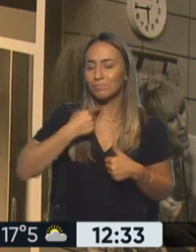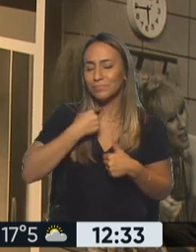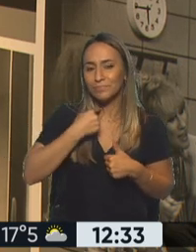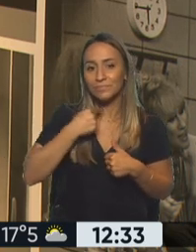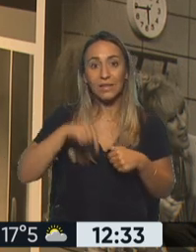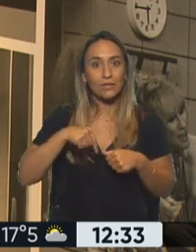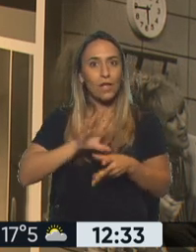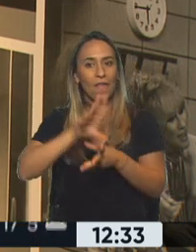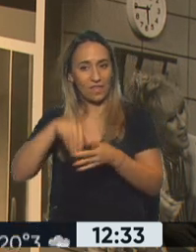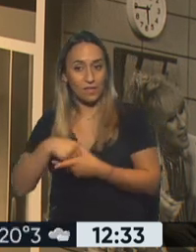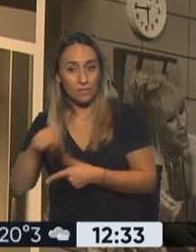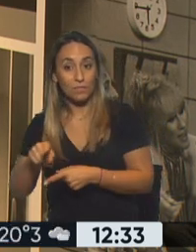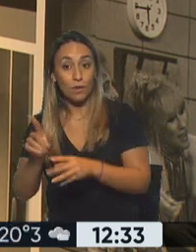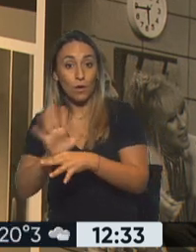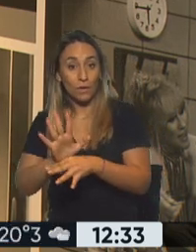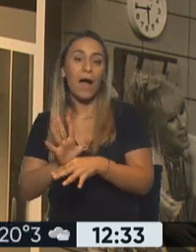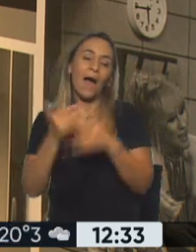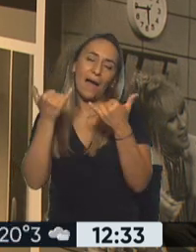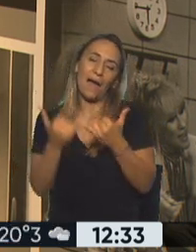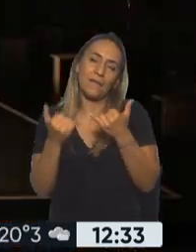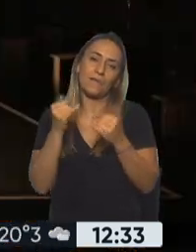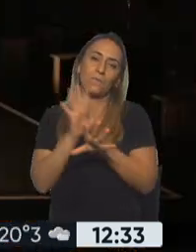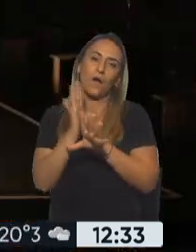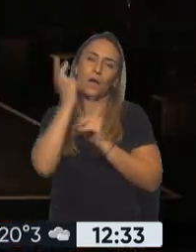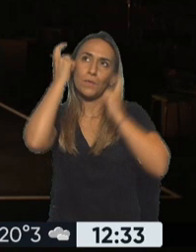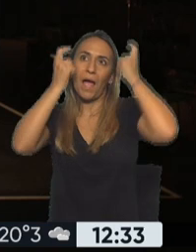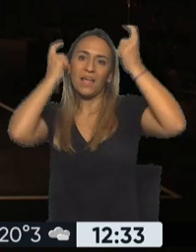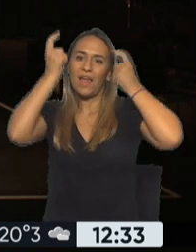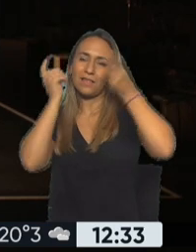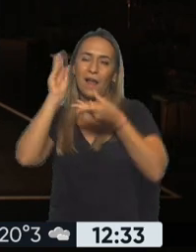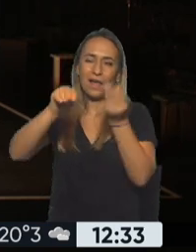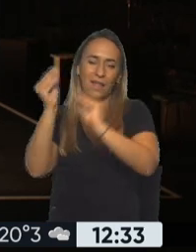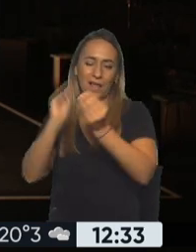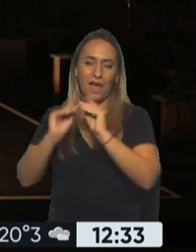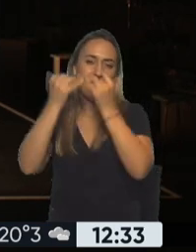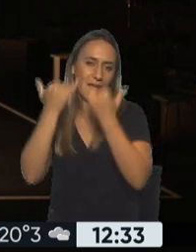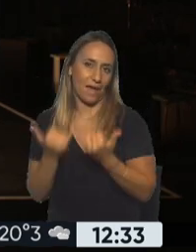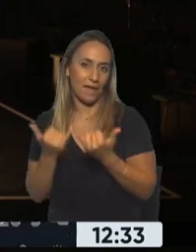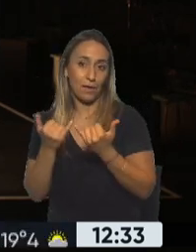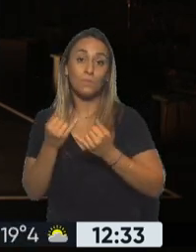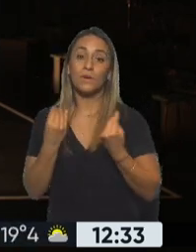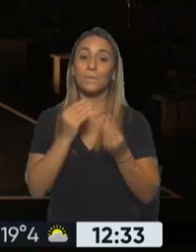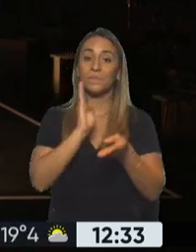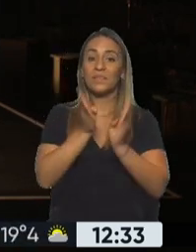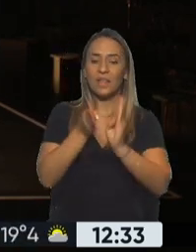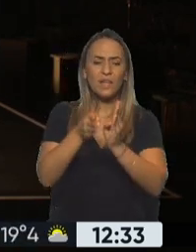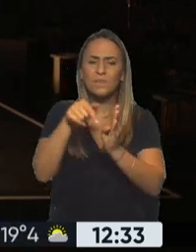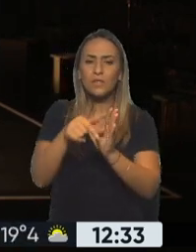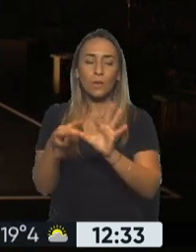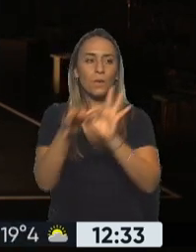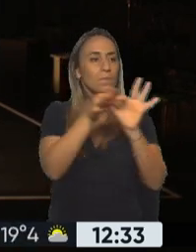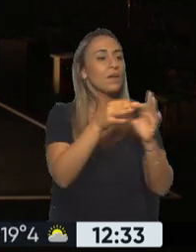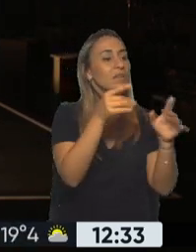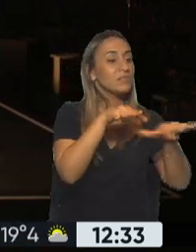trabaja en la obra. Eso no quiere decir que no haya ficción, obviamente, porque el tratamiento es entre lo que sucede en la vida real